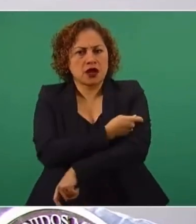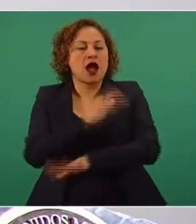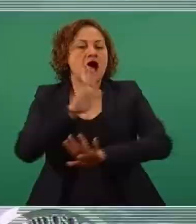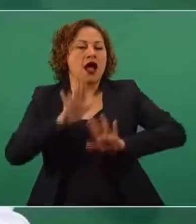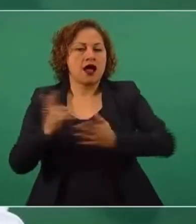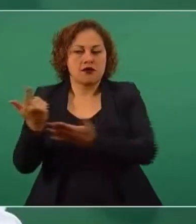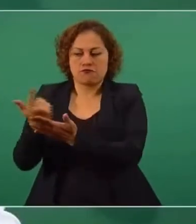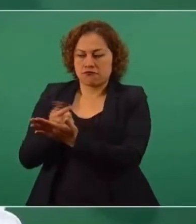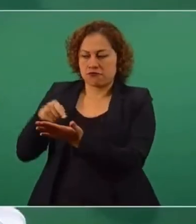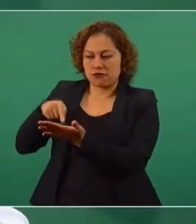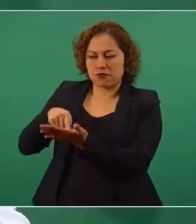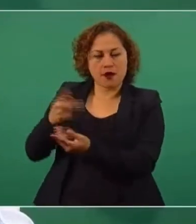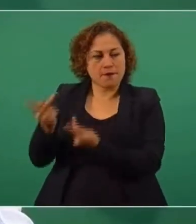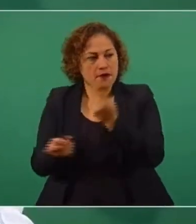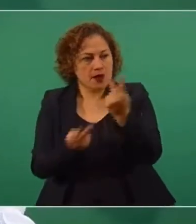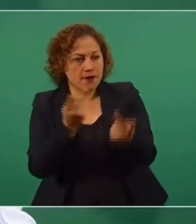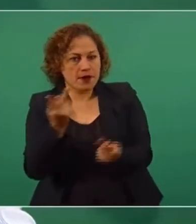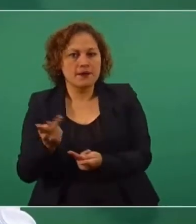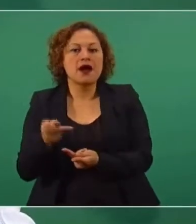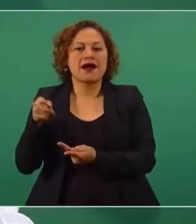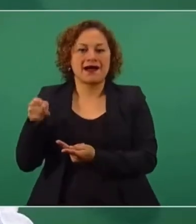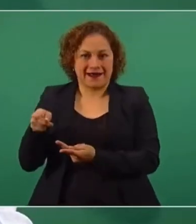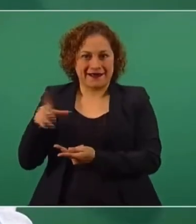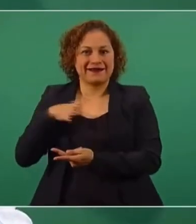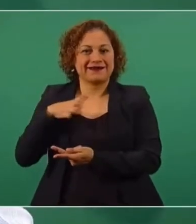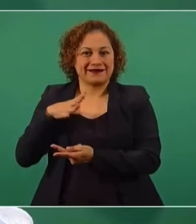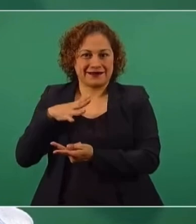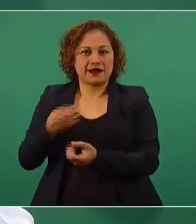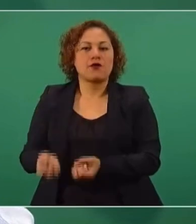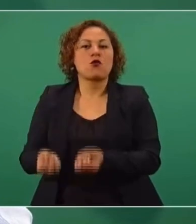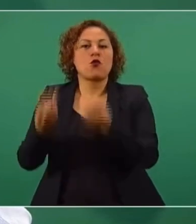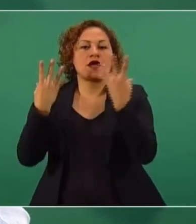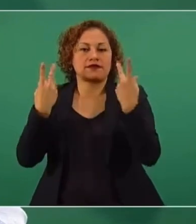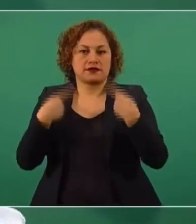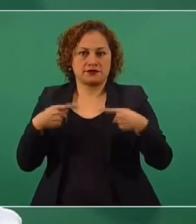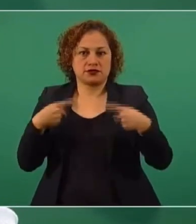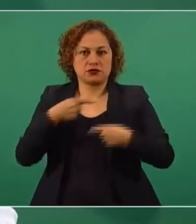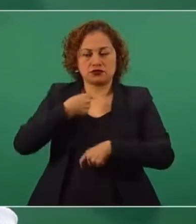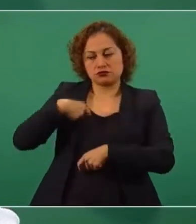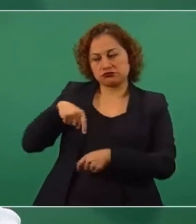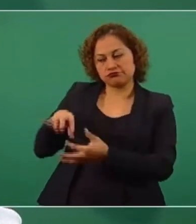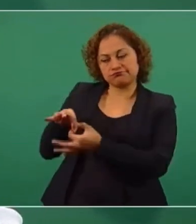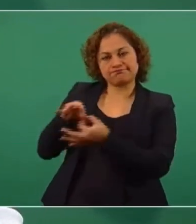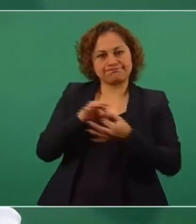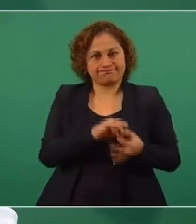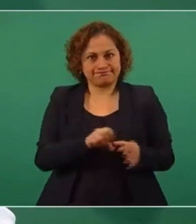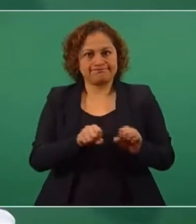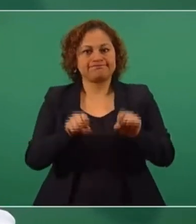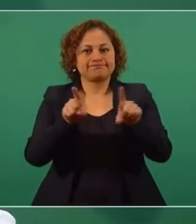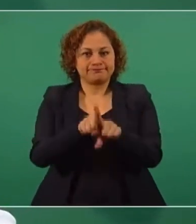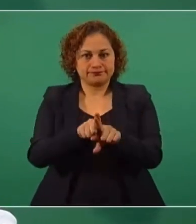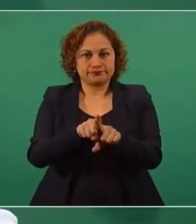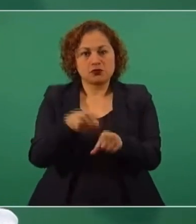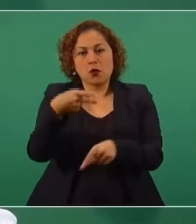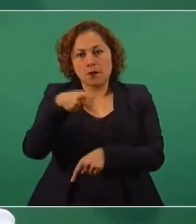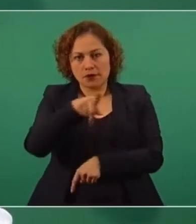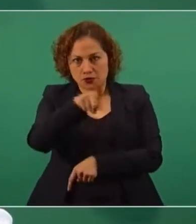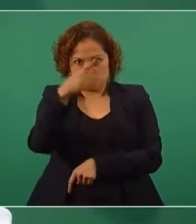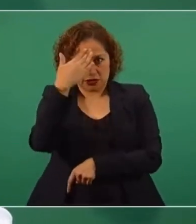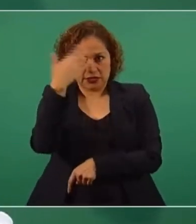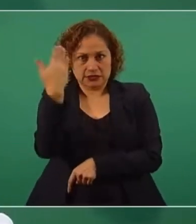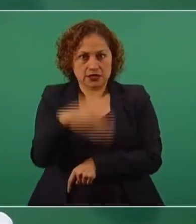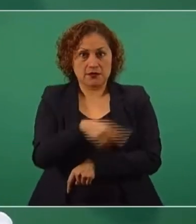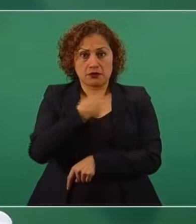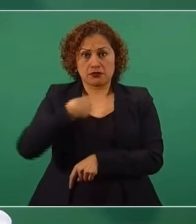en cada grupo de edad y en su conjunto en la población mexicana. Como hemos dicho, la vacunación es voluntaria. No vamos a